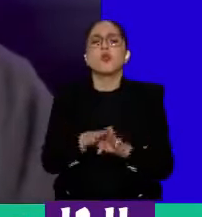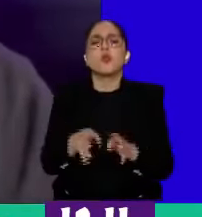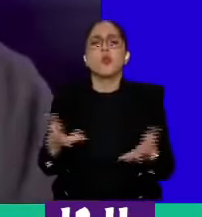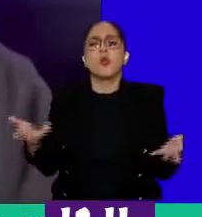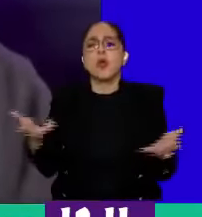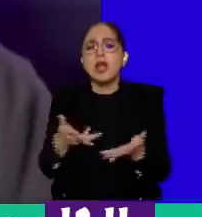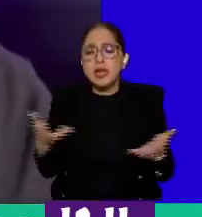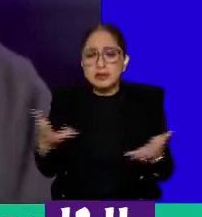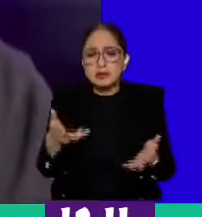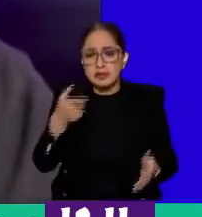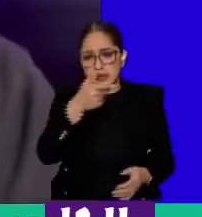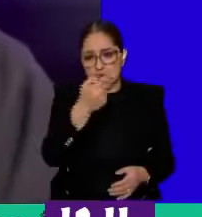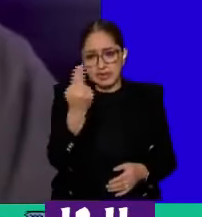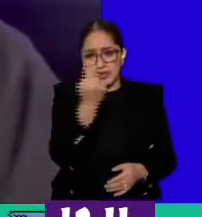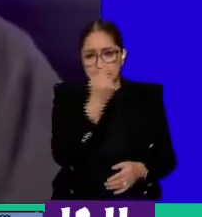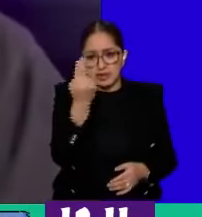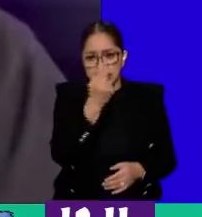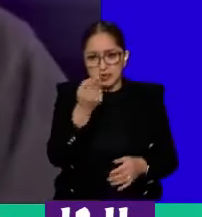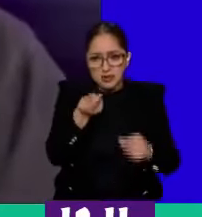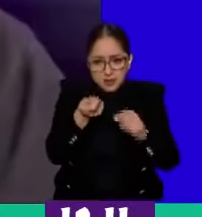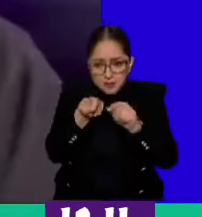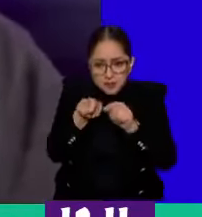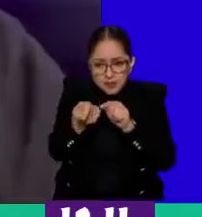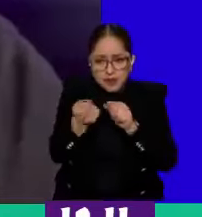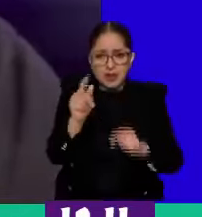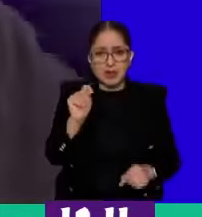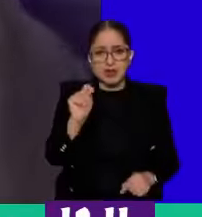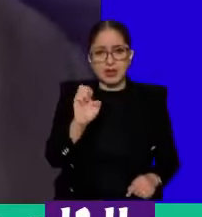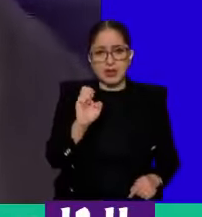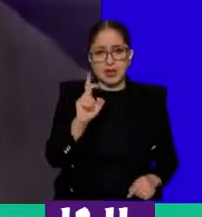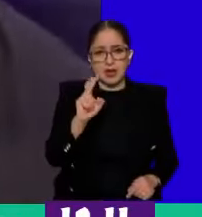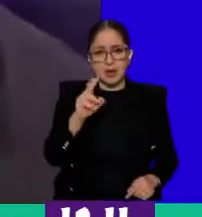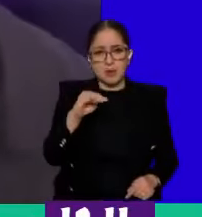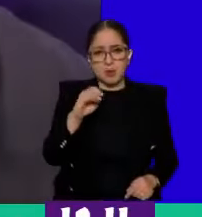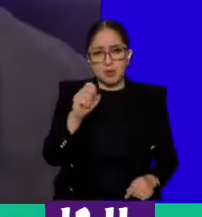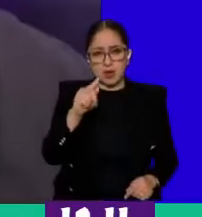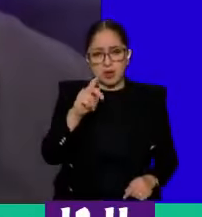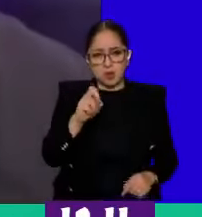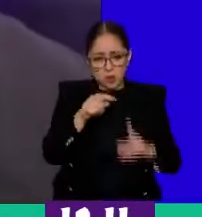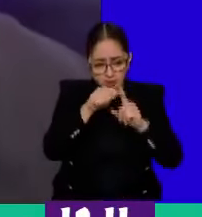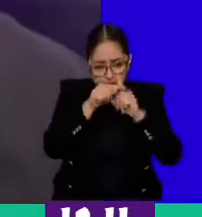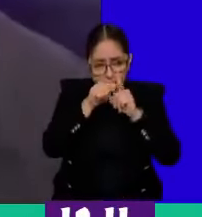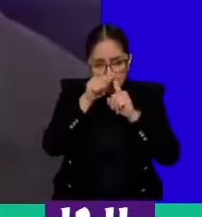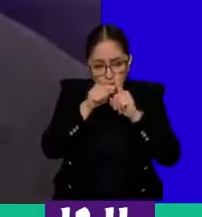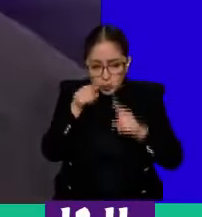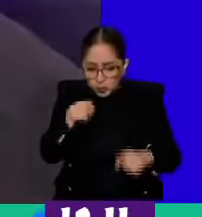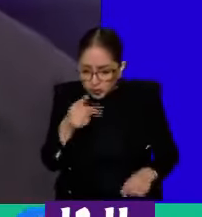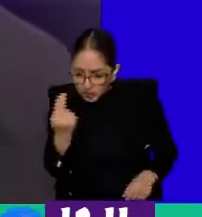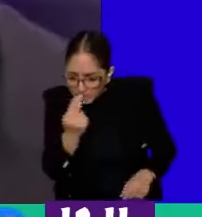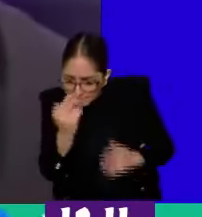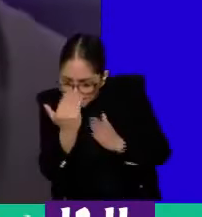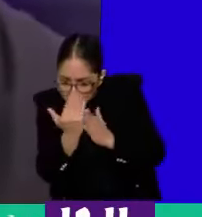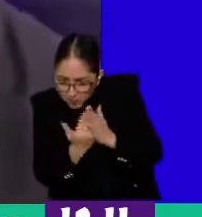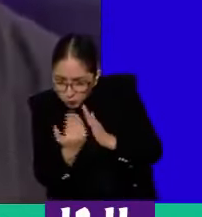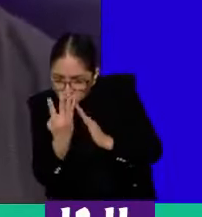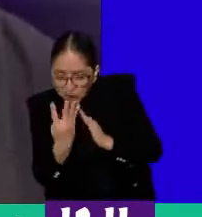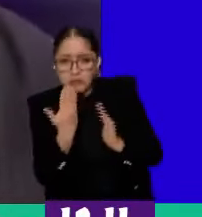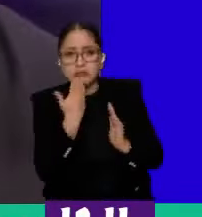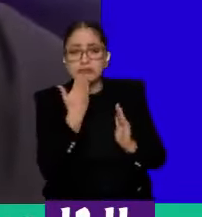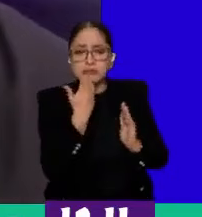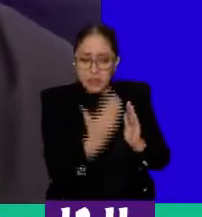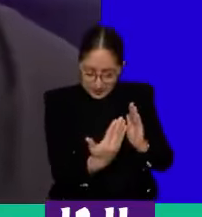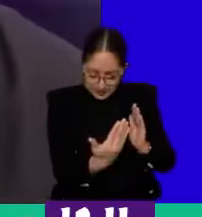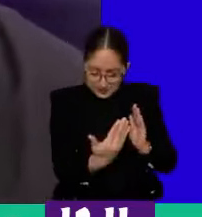medio de un termómetro que casi nadie lo utiliza o nadie lo utilizamos, pero es la temperatura adecuada. Y bueno, ya pasando así el